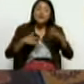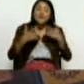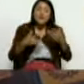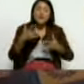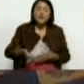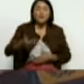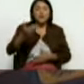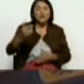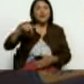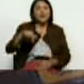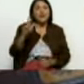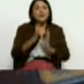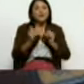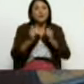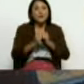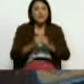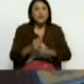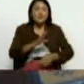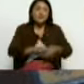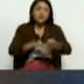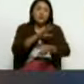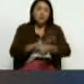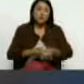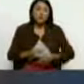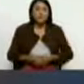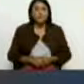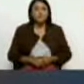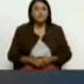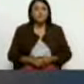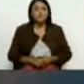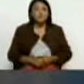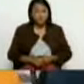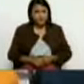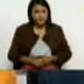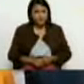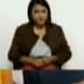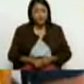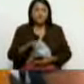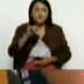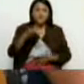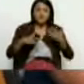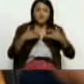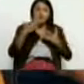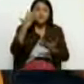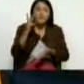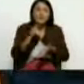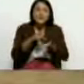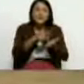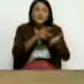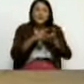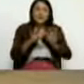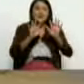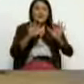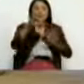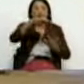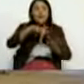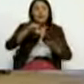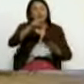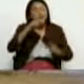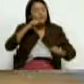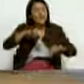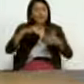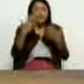tenido nuestra ciudad de Barcelona nuestra capital del Estado señaló que esta segunda edición contará con la participación de artistas de 10 estados de Venezuela